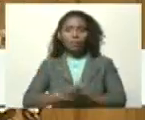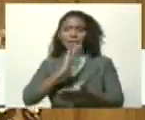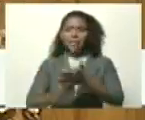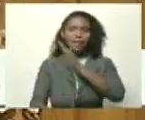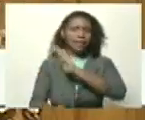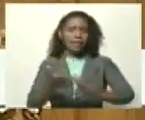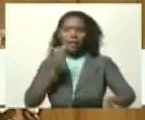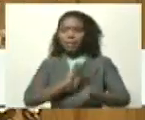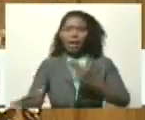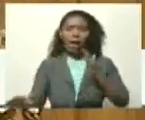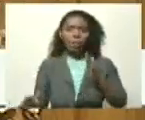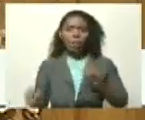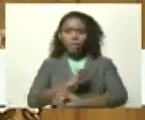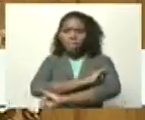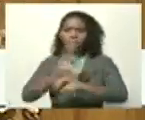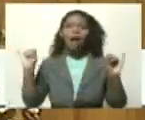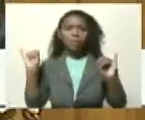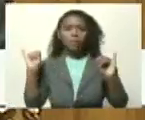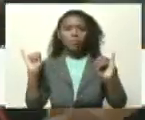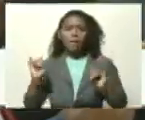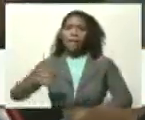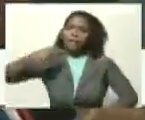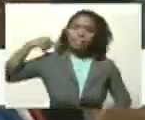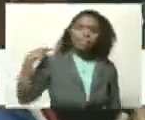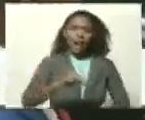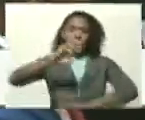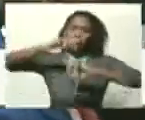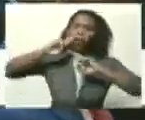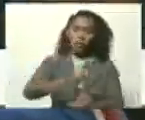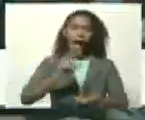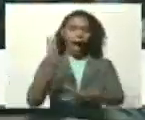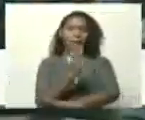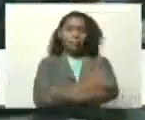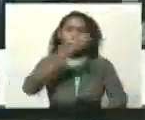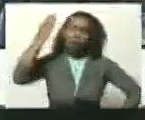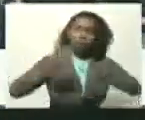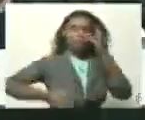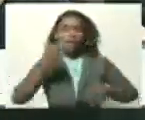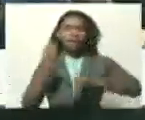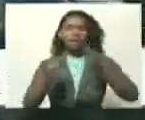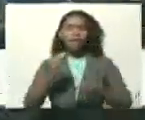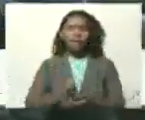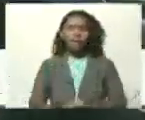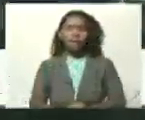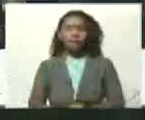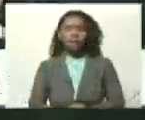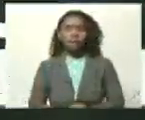bueno, se acabó. Tienen que responder ante la justicia.